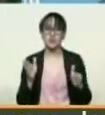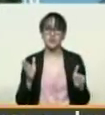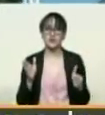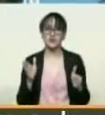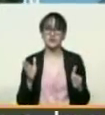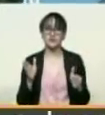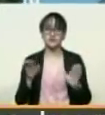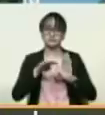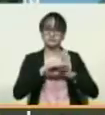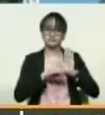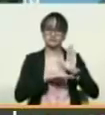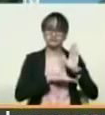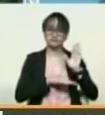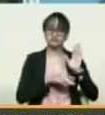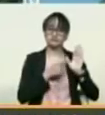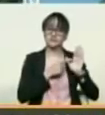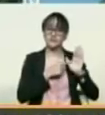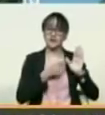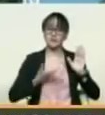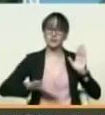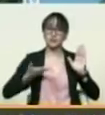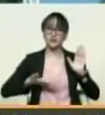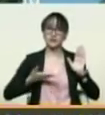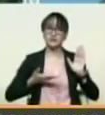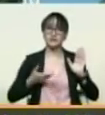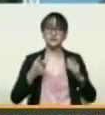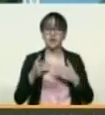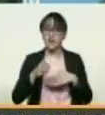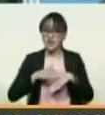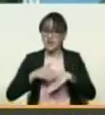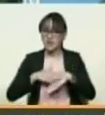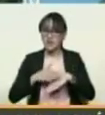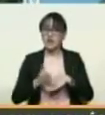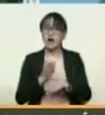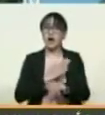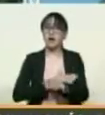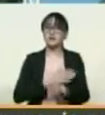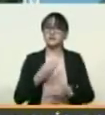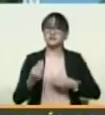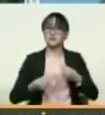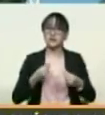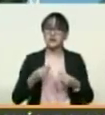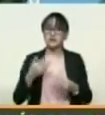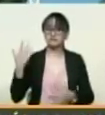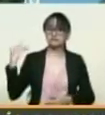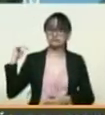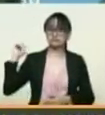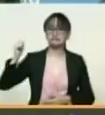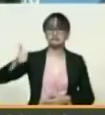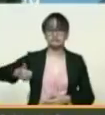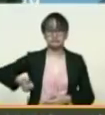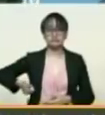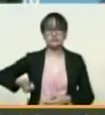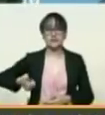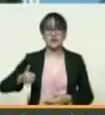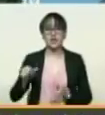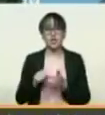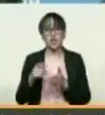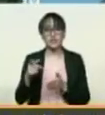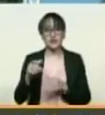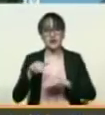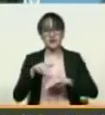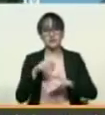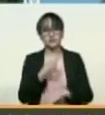principios fundamentales. Entonces, una alerta que venimos haciendo desde hace ya bastante tiempo, lo hemos hecho en Ginebra, en el Consejo de